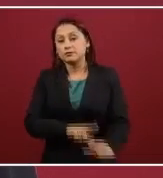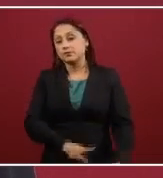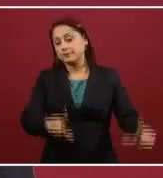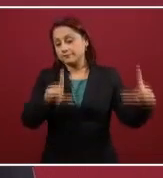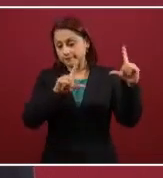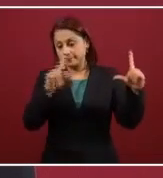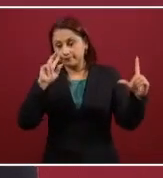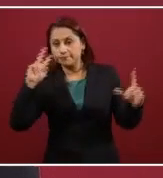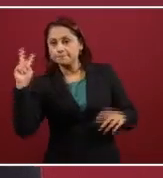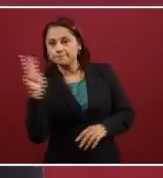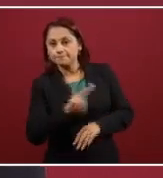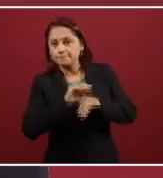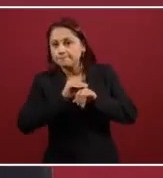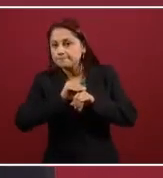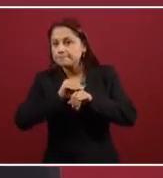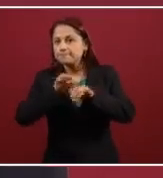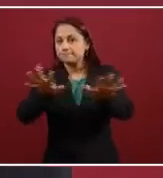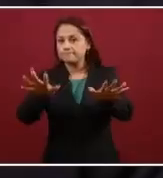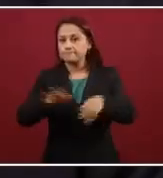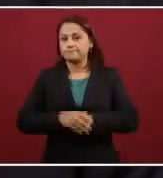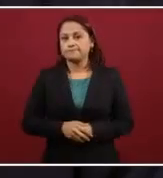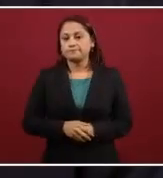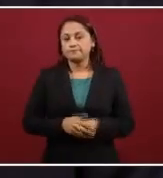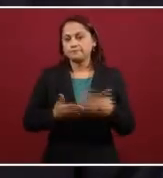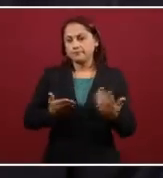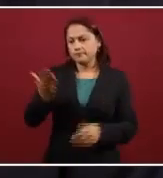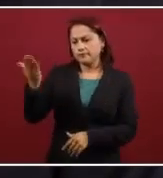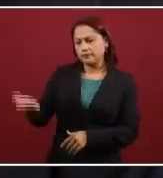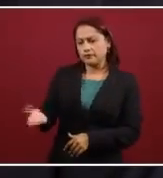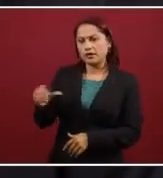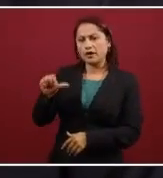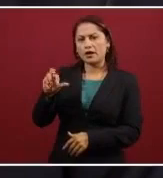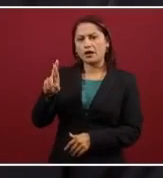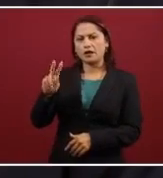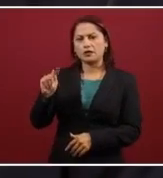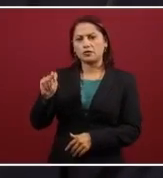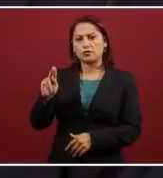Y Arturo tiene toda la libertad, tiene toda mi confianza